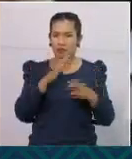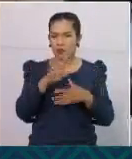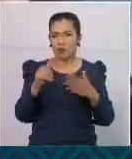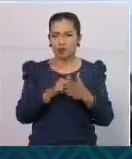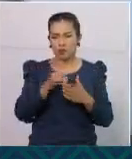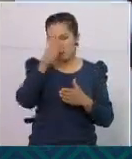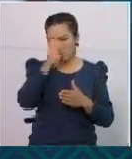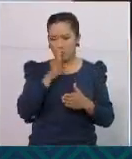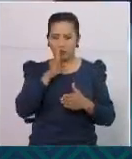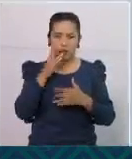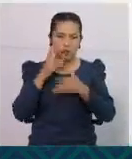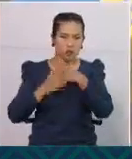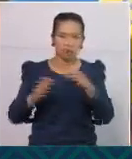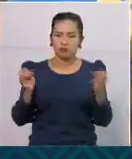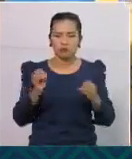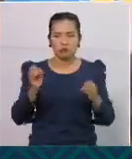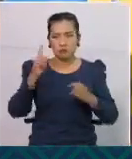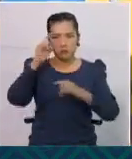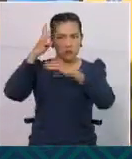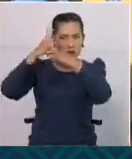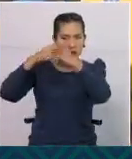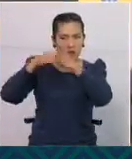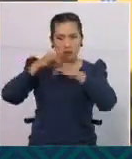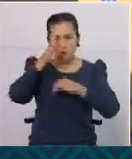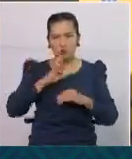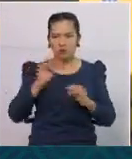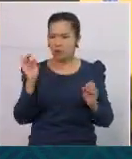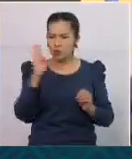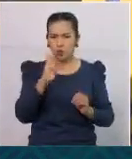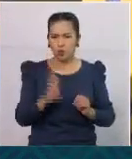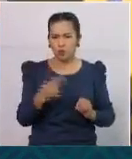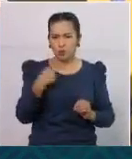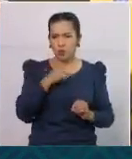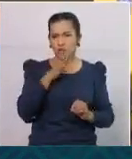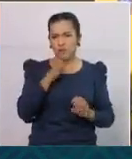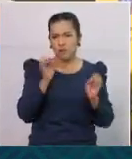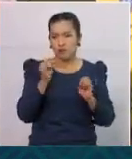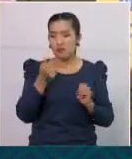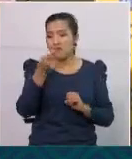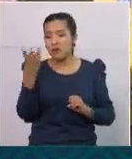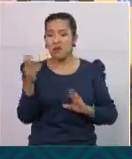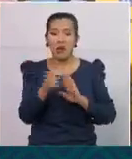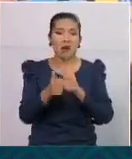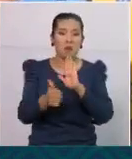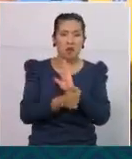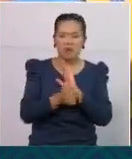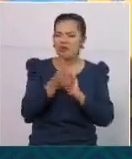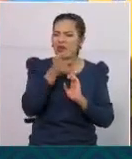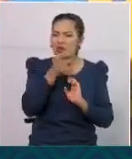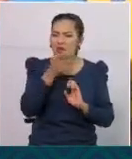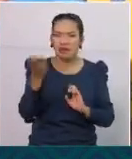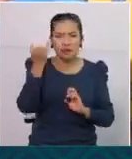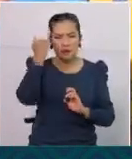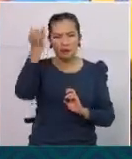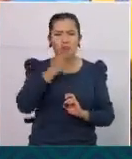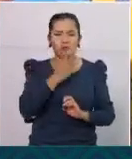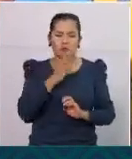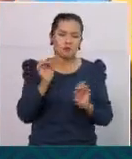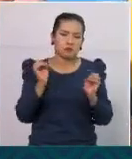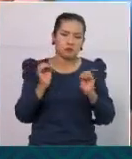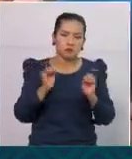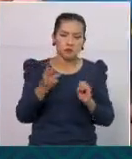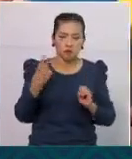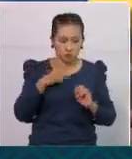Yo nunca hemos exteriorizado ese diagnóstico. Creo que tal vez los abogados, no sé de dónde ha salido ese diagnóstico, pero